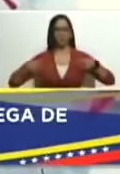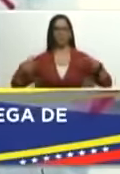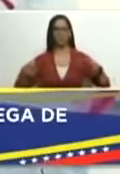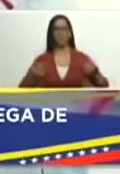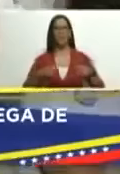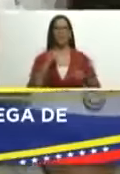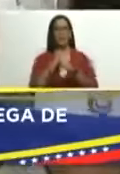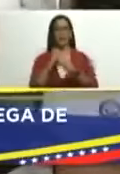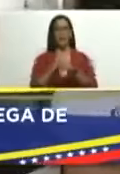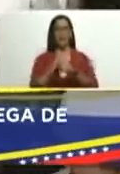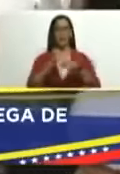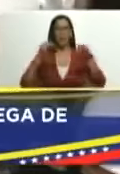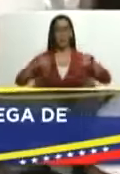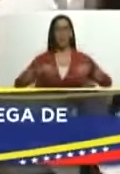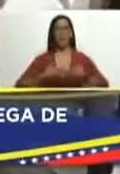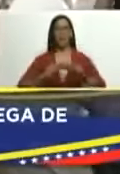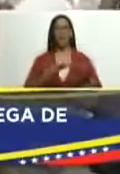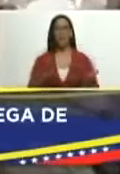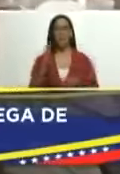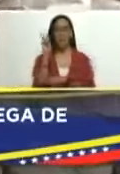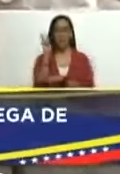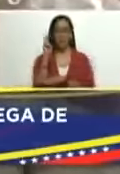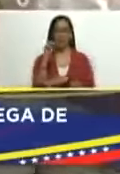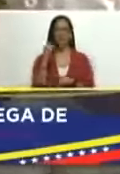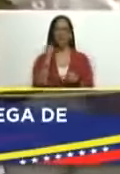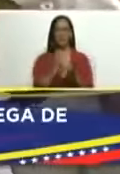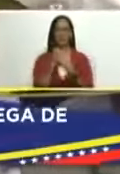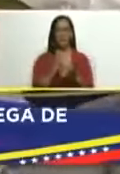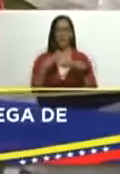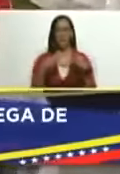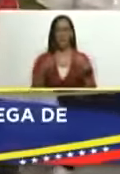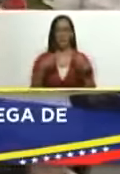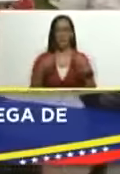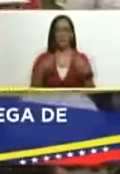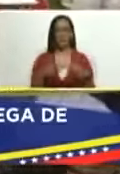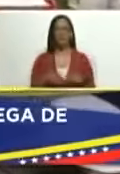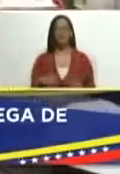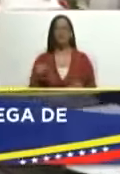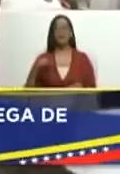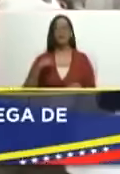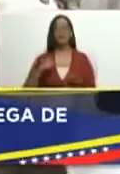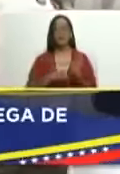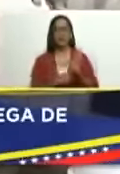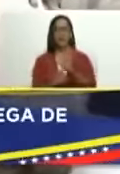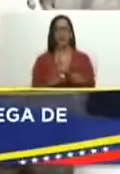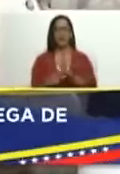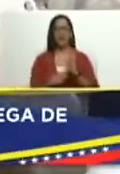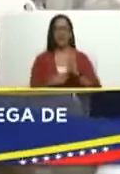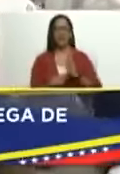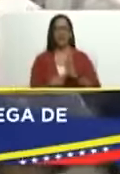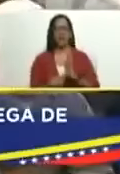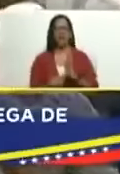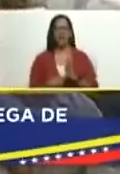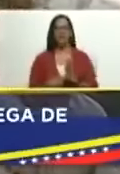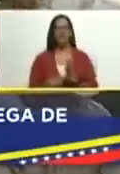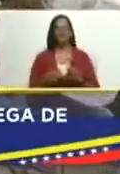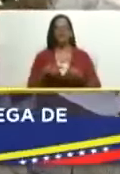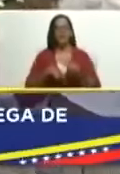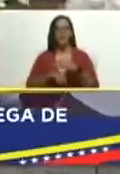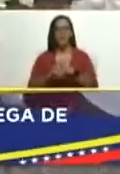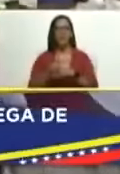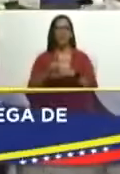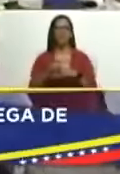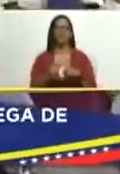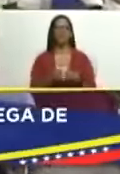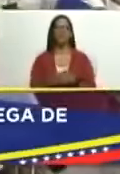obras que hoy estamos entregando en Viernes de Obras Públicas son el ejemplo de que vamos saliendo